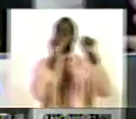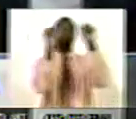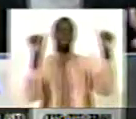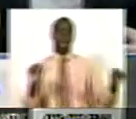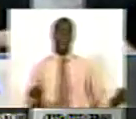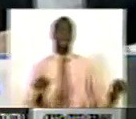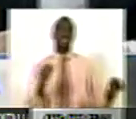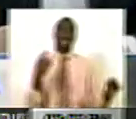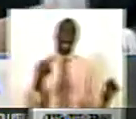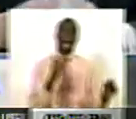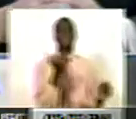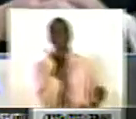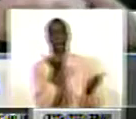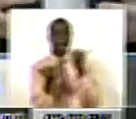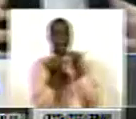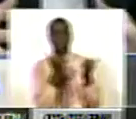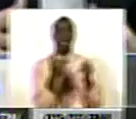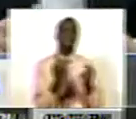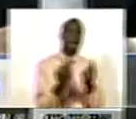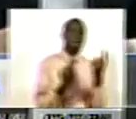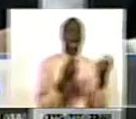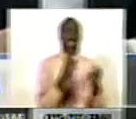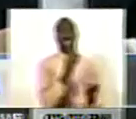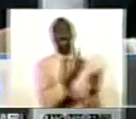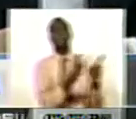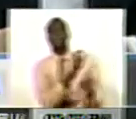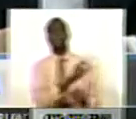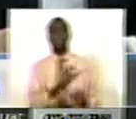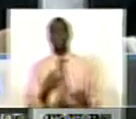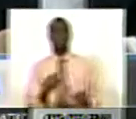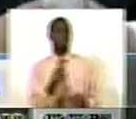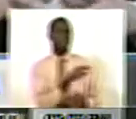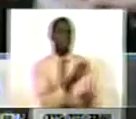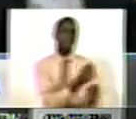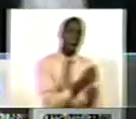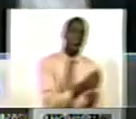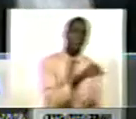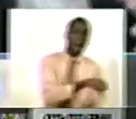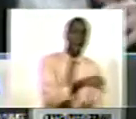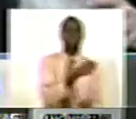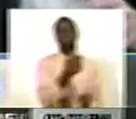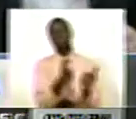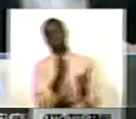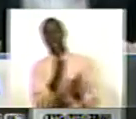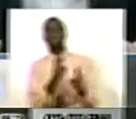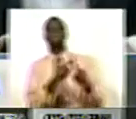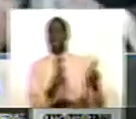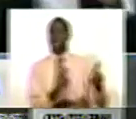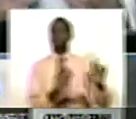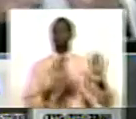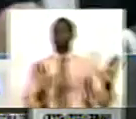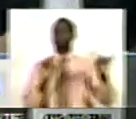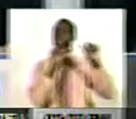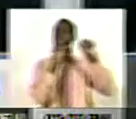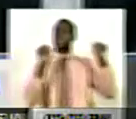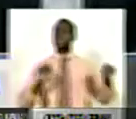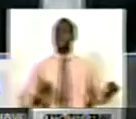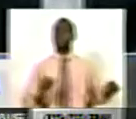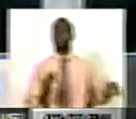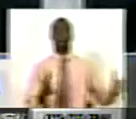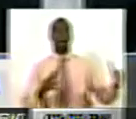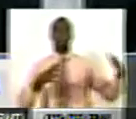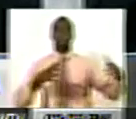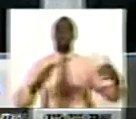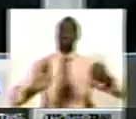cosas que no funcionen, pueden haber personas que no lo estén haciendo bien, pero sin lugar a dudas ha sido la gran fortaleza de la